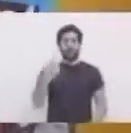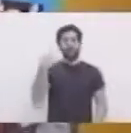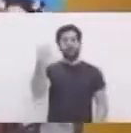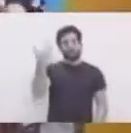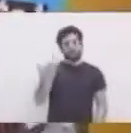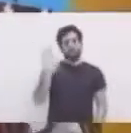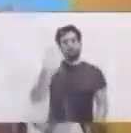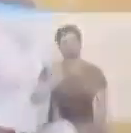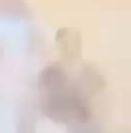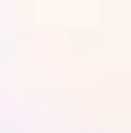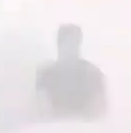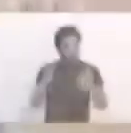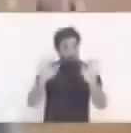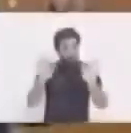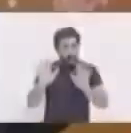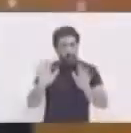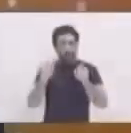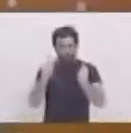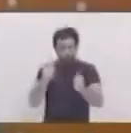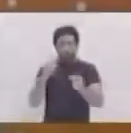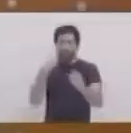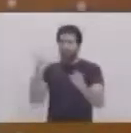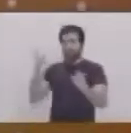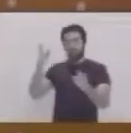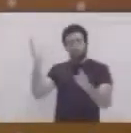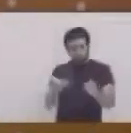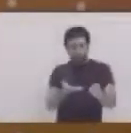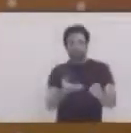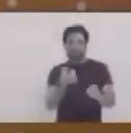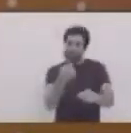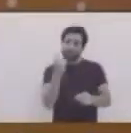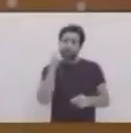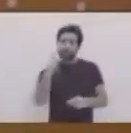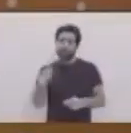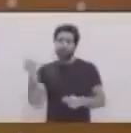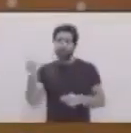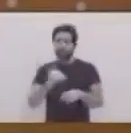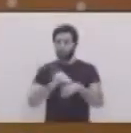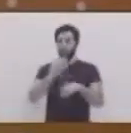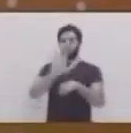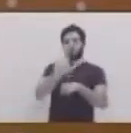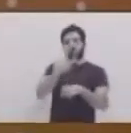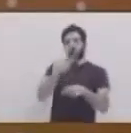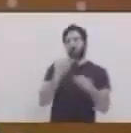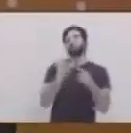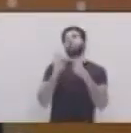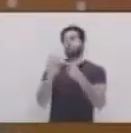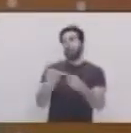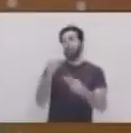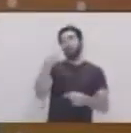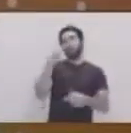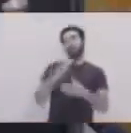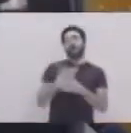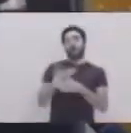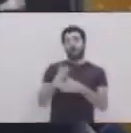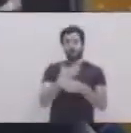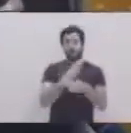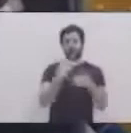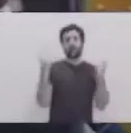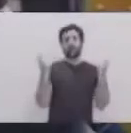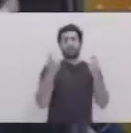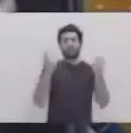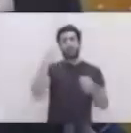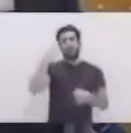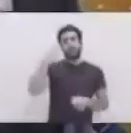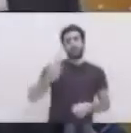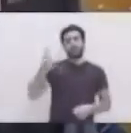Hasta pronto. Bienvenidos a Aprendo en Casa. Hoy un programa especial donde podrán compartir con nosotros y celebrar así el Día